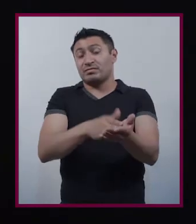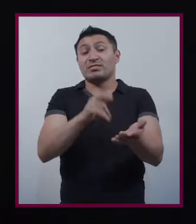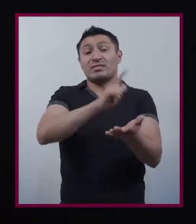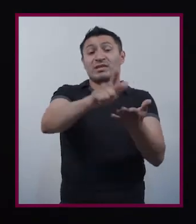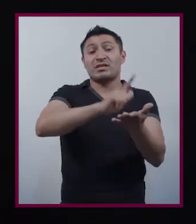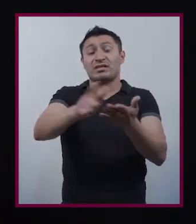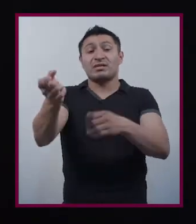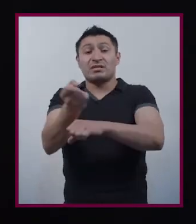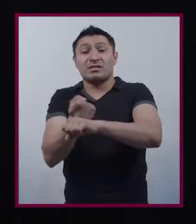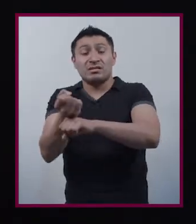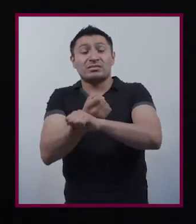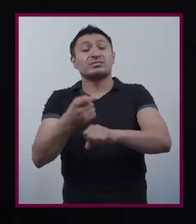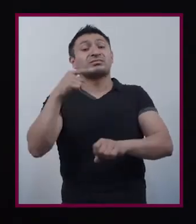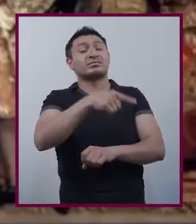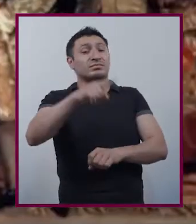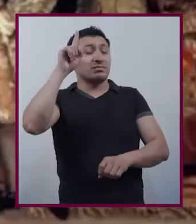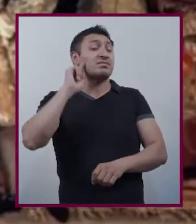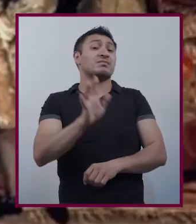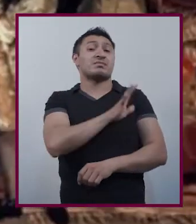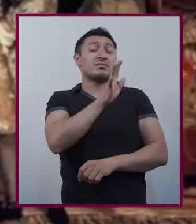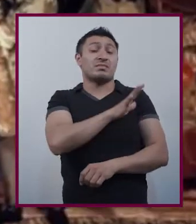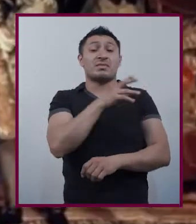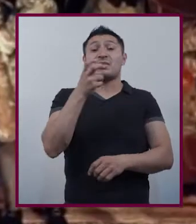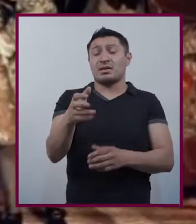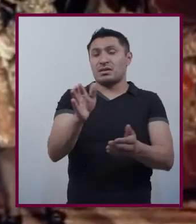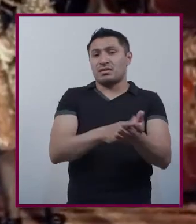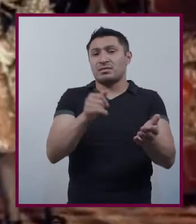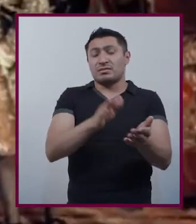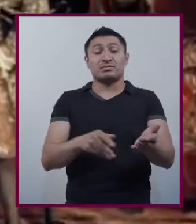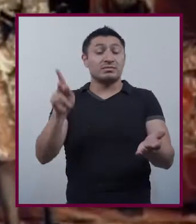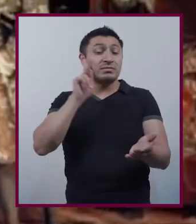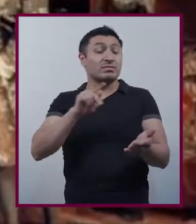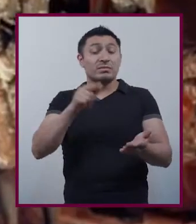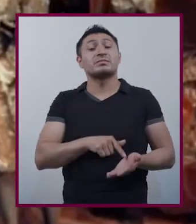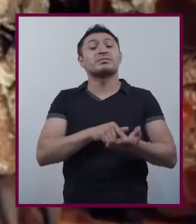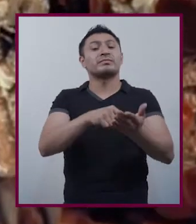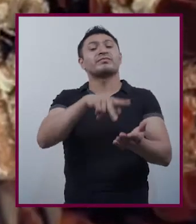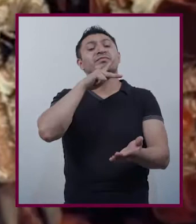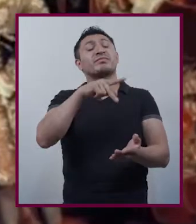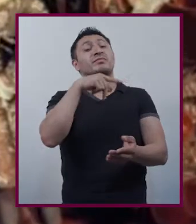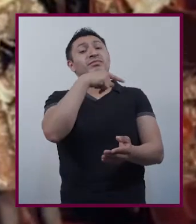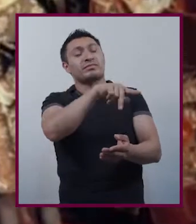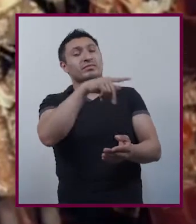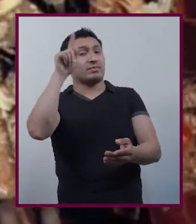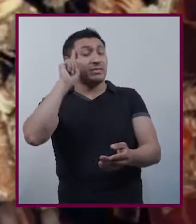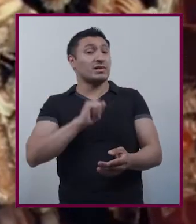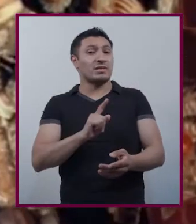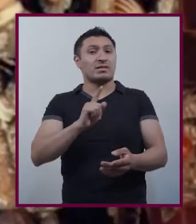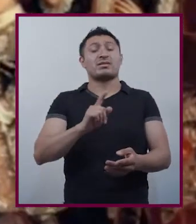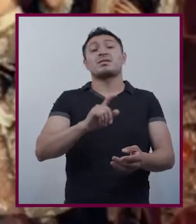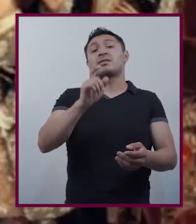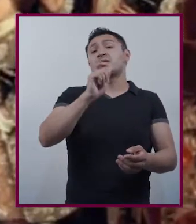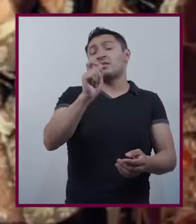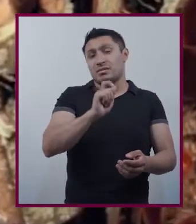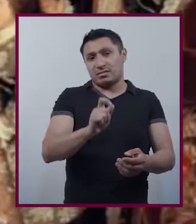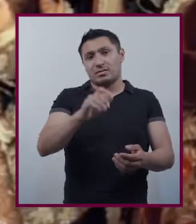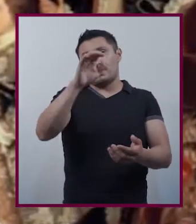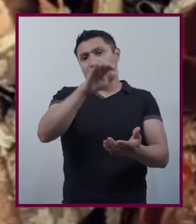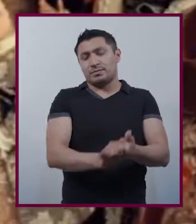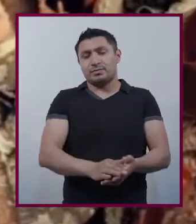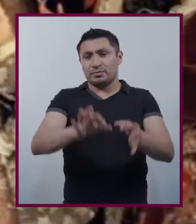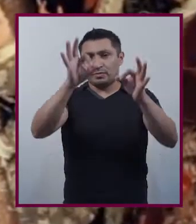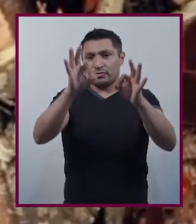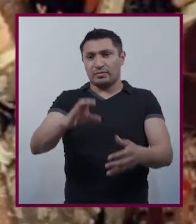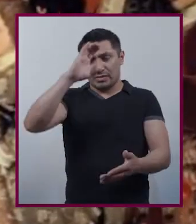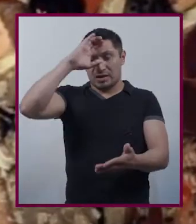de sangre de la Güera Rodríguez. Estos papeles comprobaban que los padres de la novia estaban casados en legítimo matrimonio